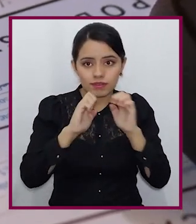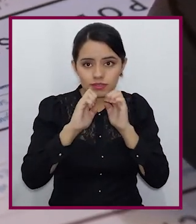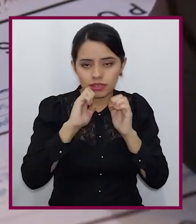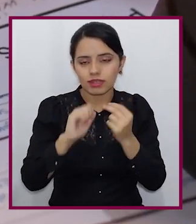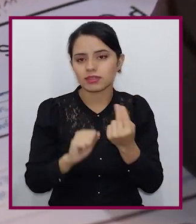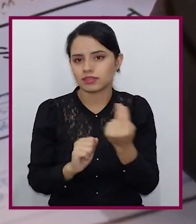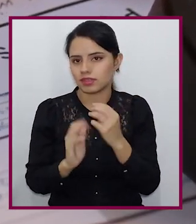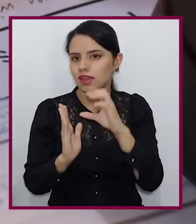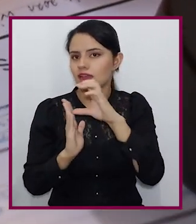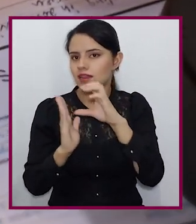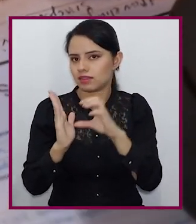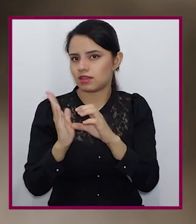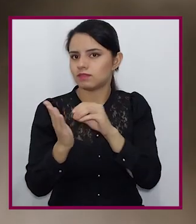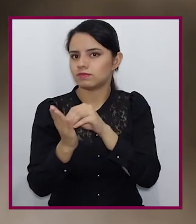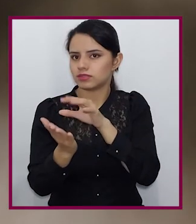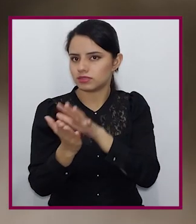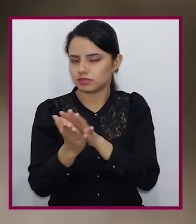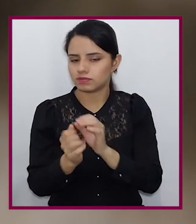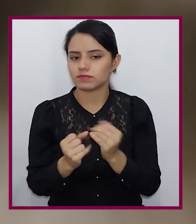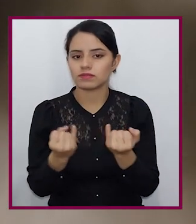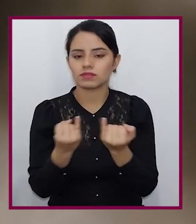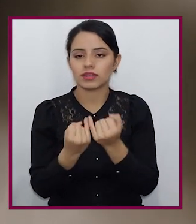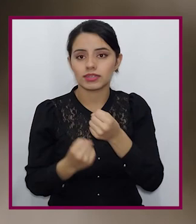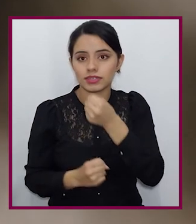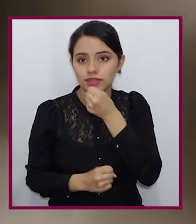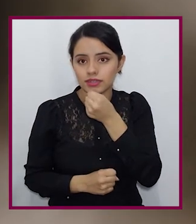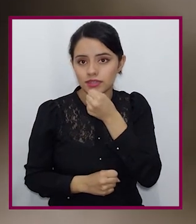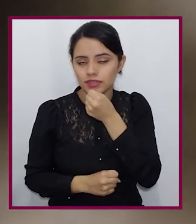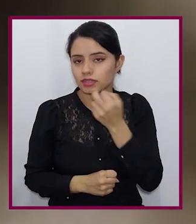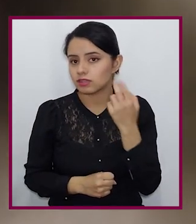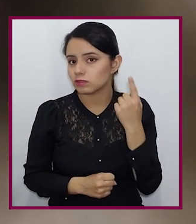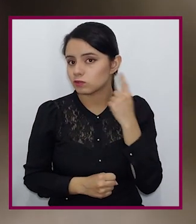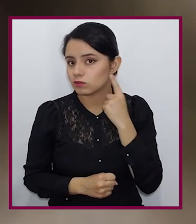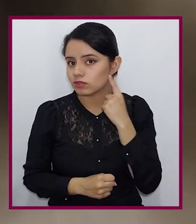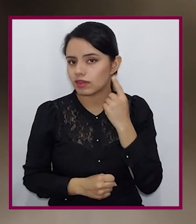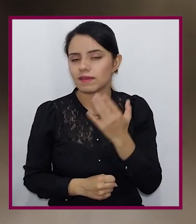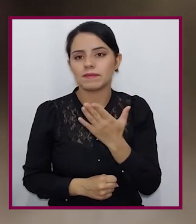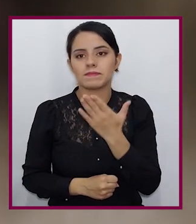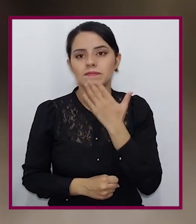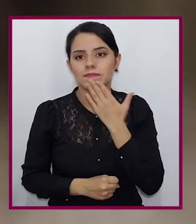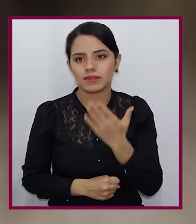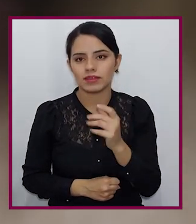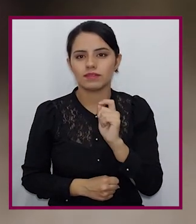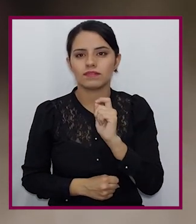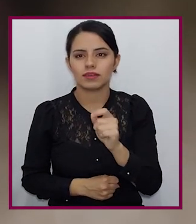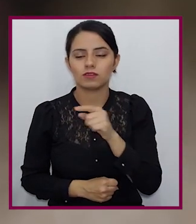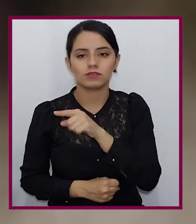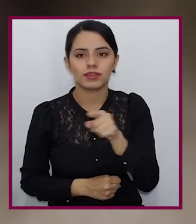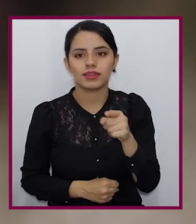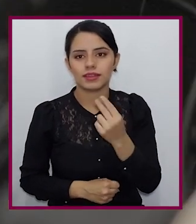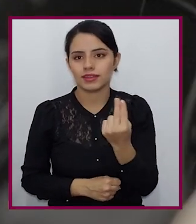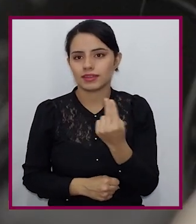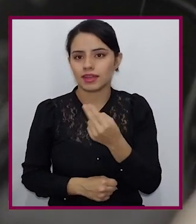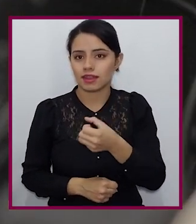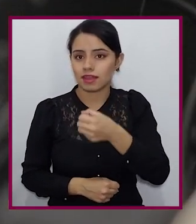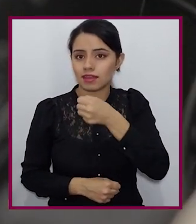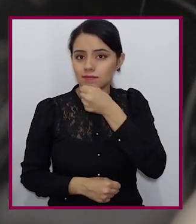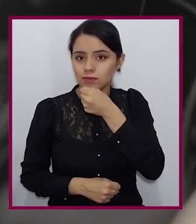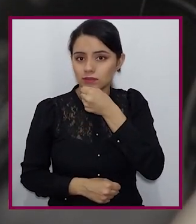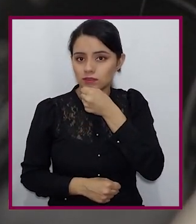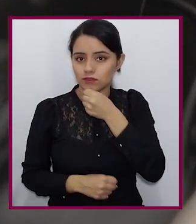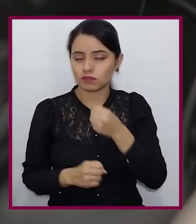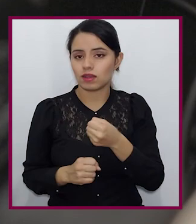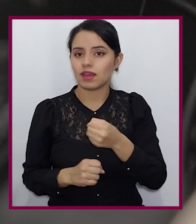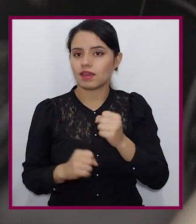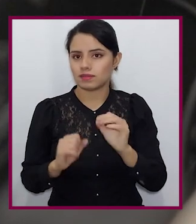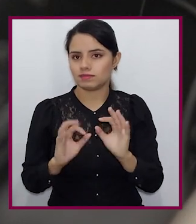hay que procurar que se escuche muy bien, así es que debes hacerte de un par de buenos micrófonos o de una buena